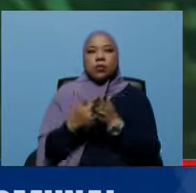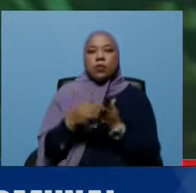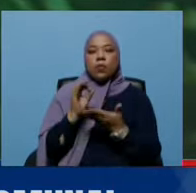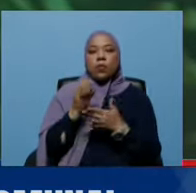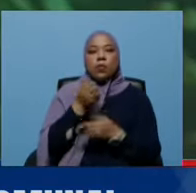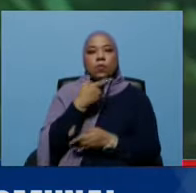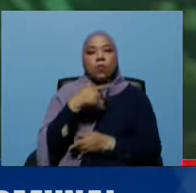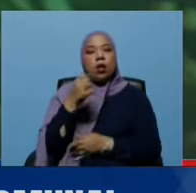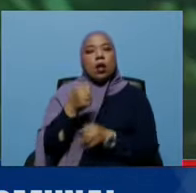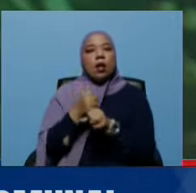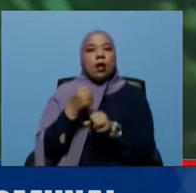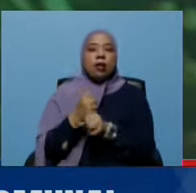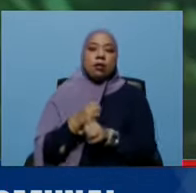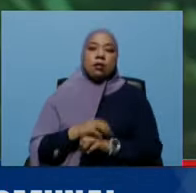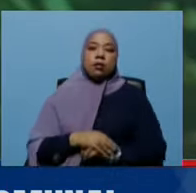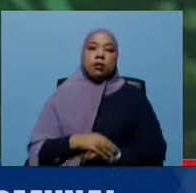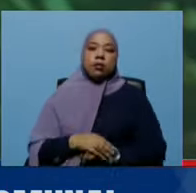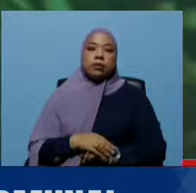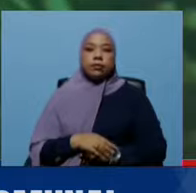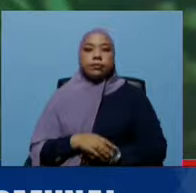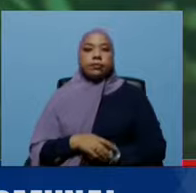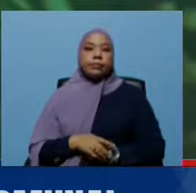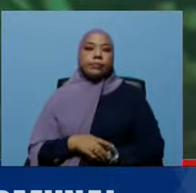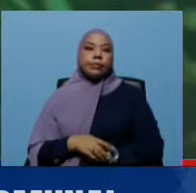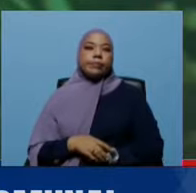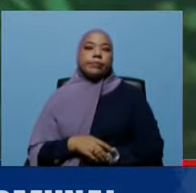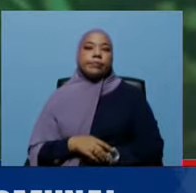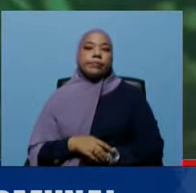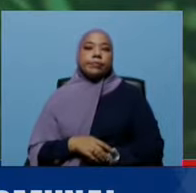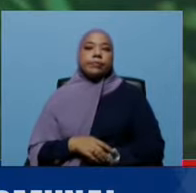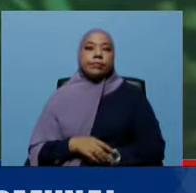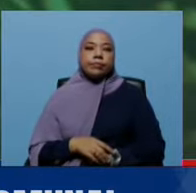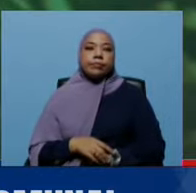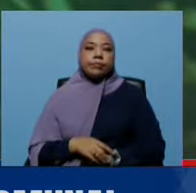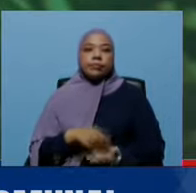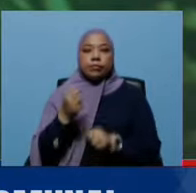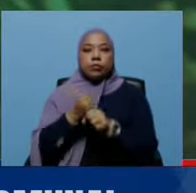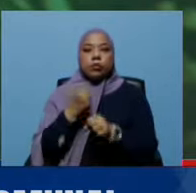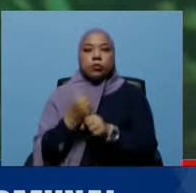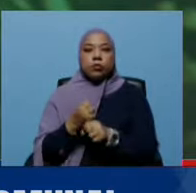Voy a tener que tomarme unas 60 tazas para cada uno de los cafés que ustedes me trajeron.